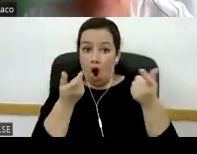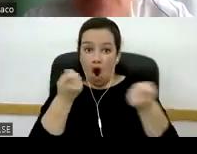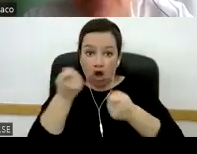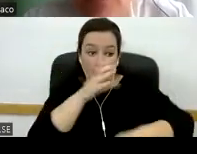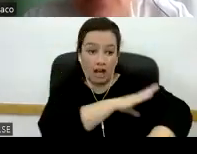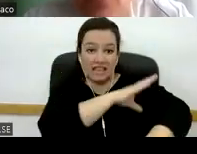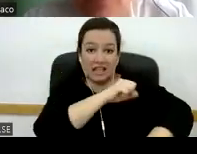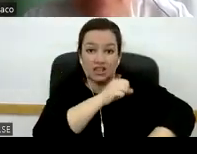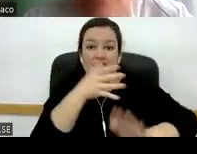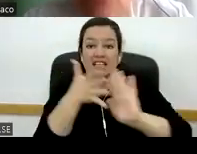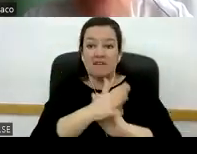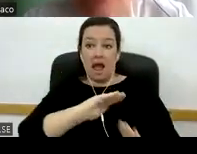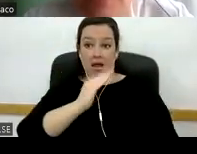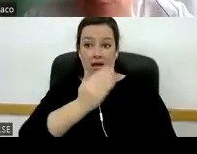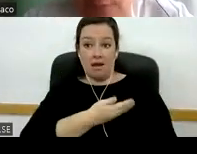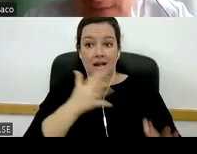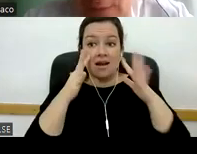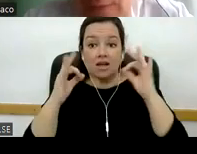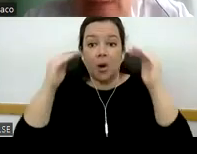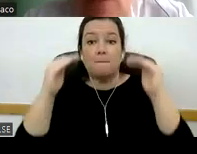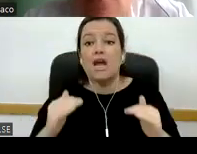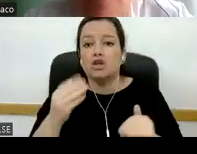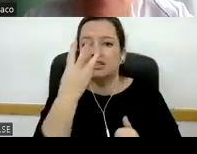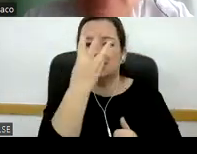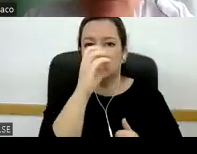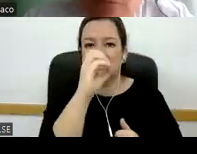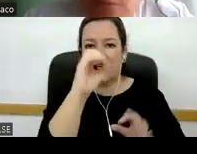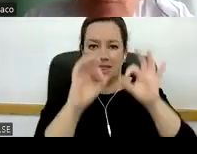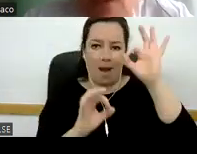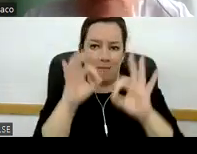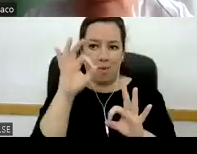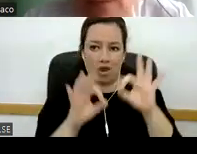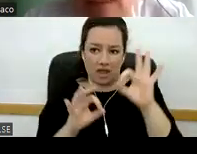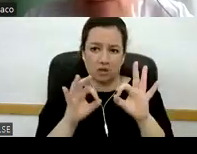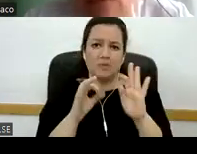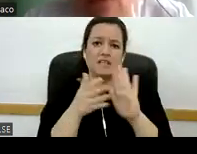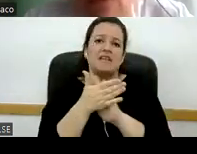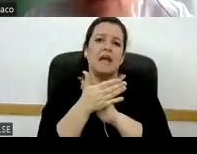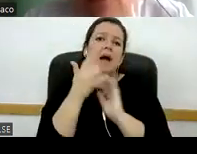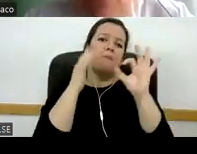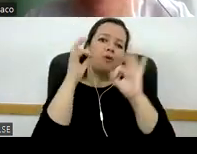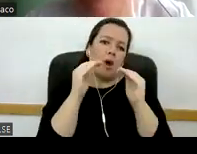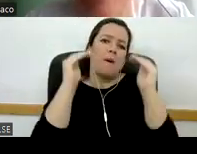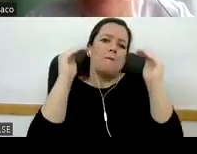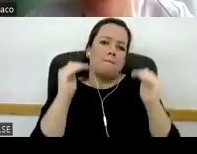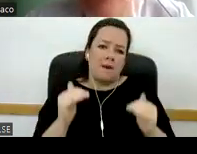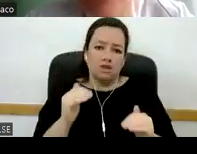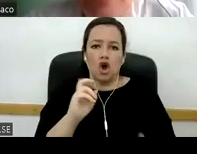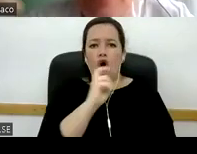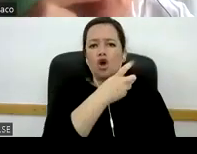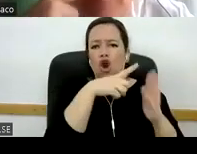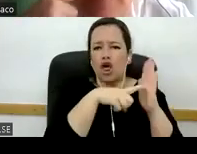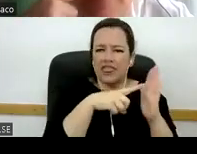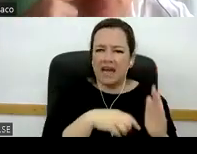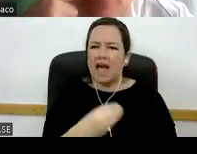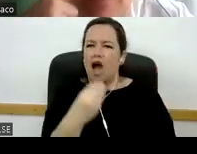puede disminuir el riesgo cardiovascular incluso en un 30%. Como veis, incide un poco menos que todos los factores dietéticos,